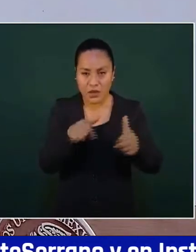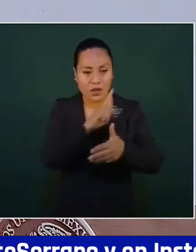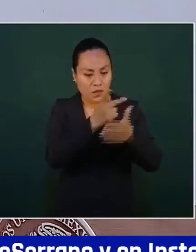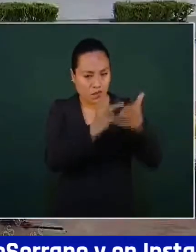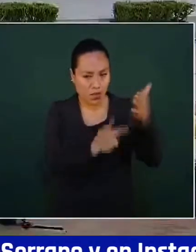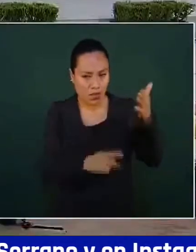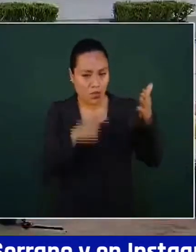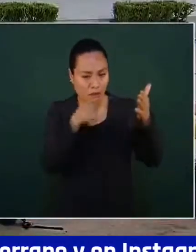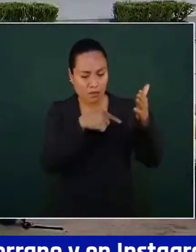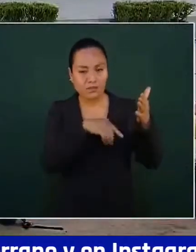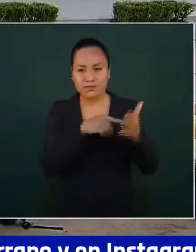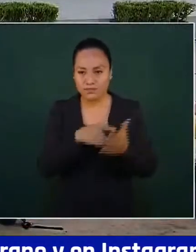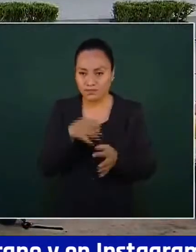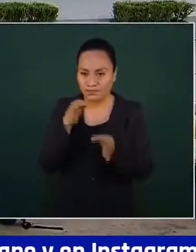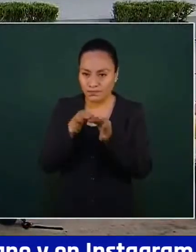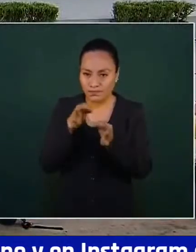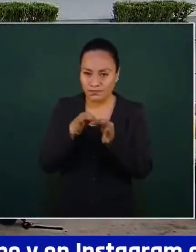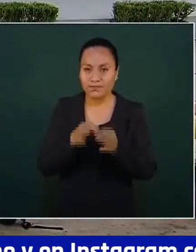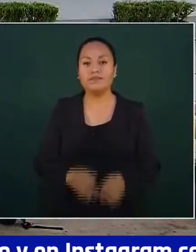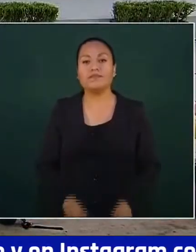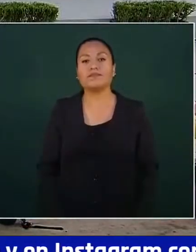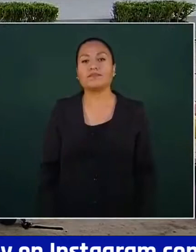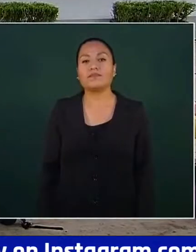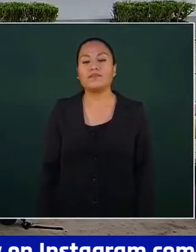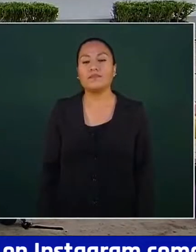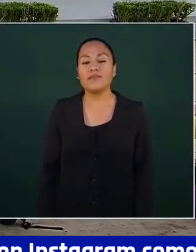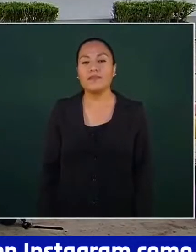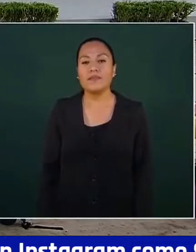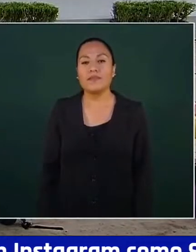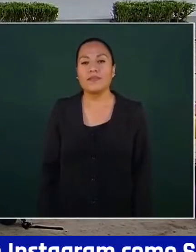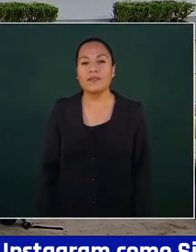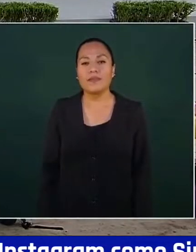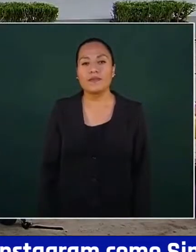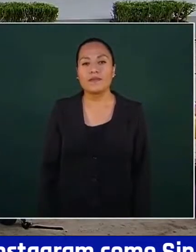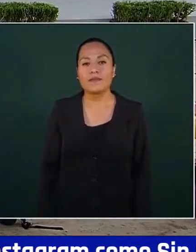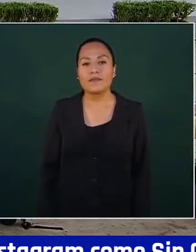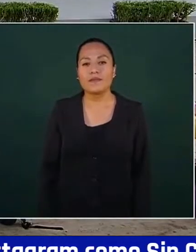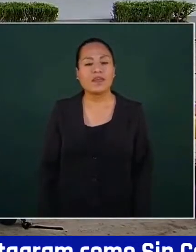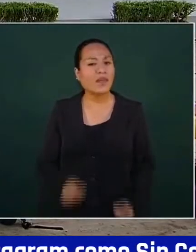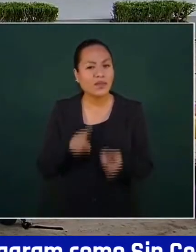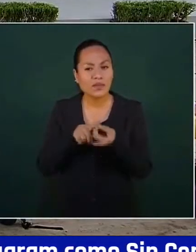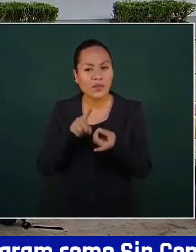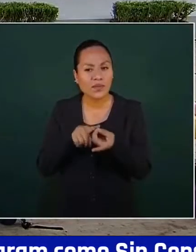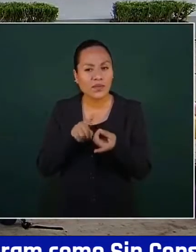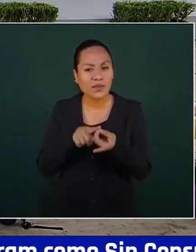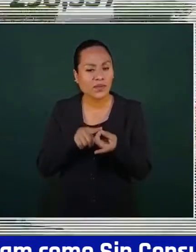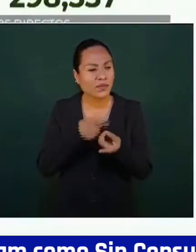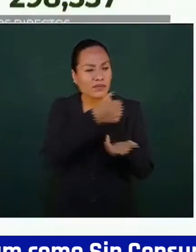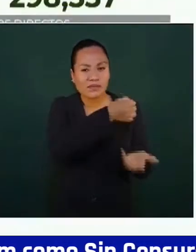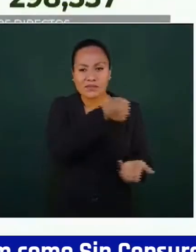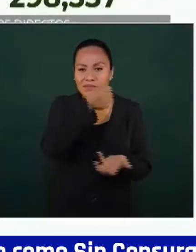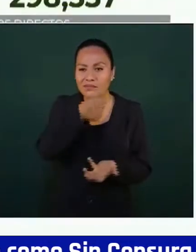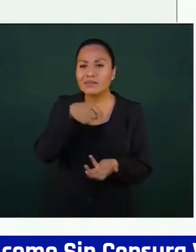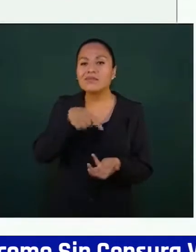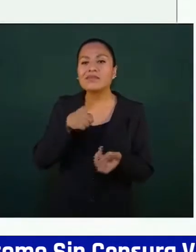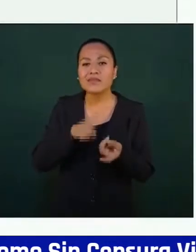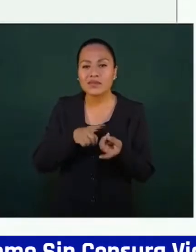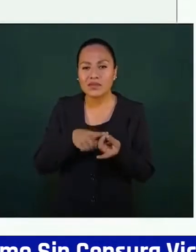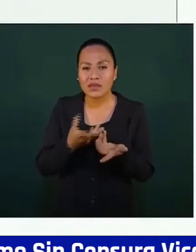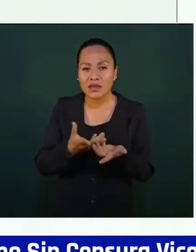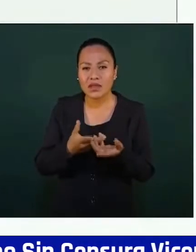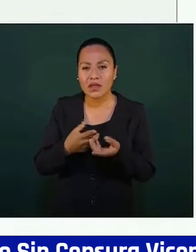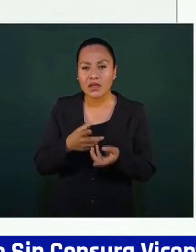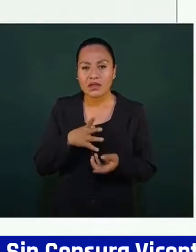programa. La que sigue, por favor. ¿De dónde han provenido estos recursos? Fundamentalmente